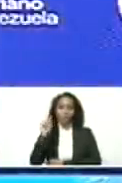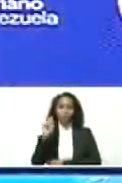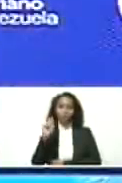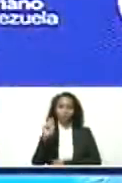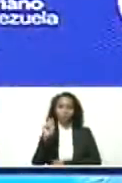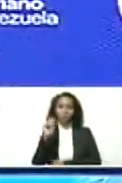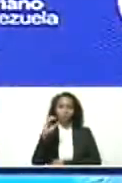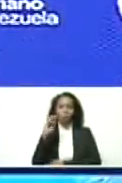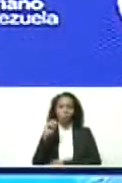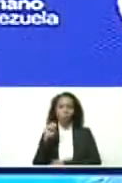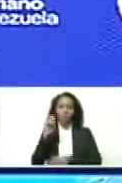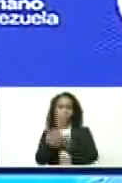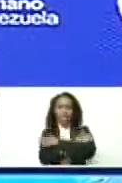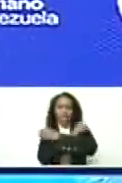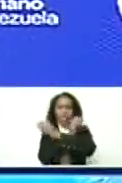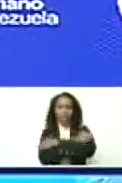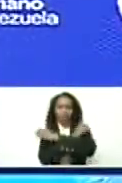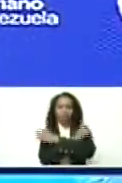VitrinaVenezuela.com. Felicitaciones.